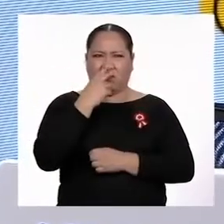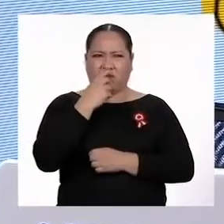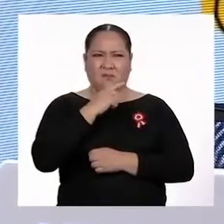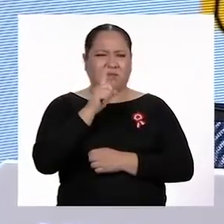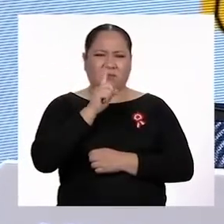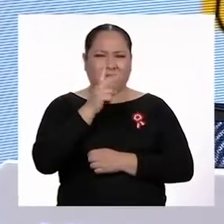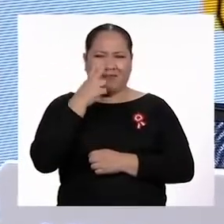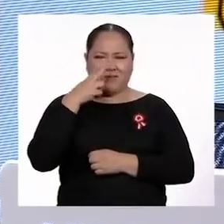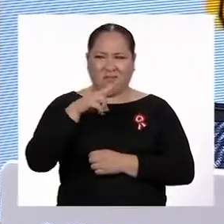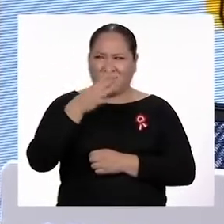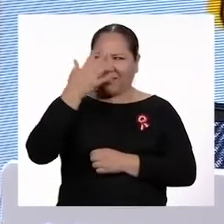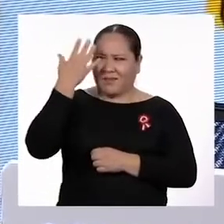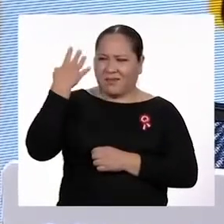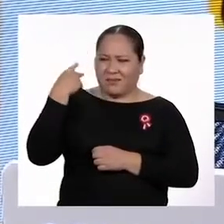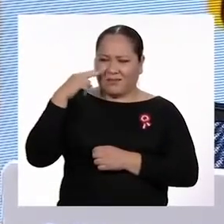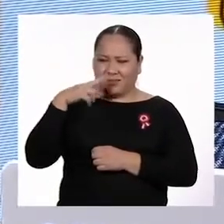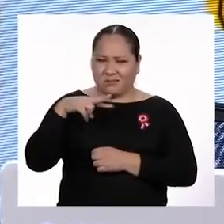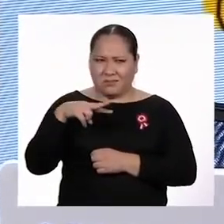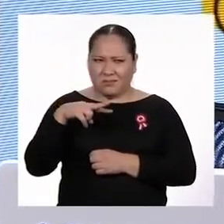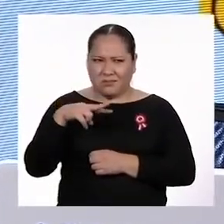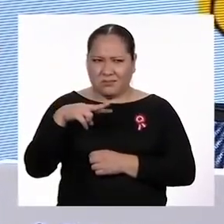que no veía unos.